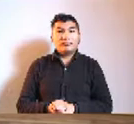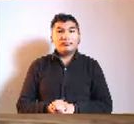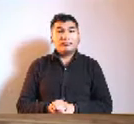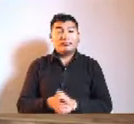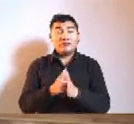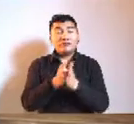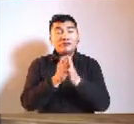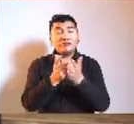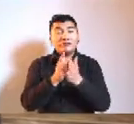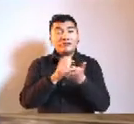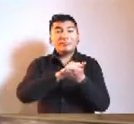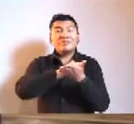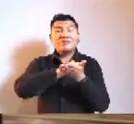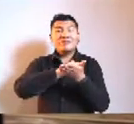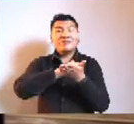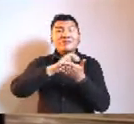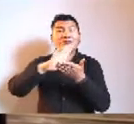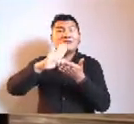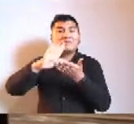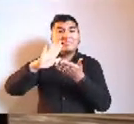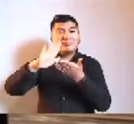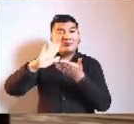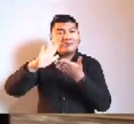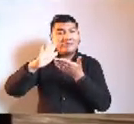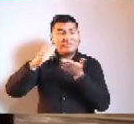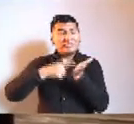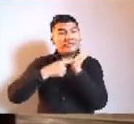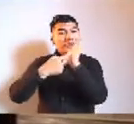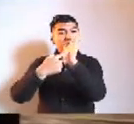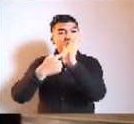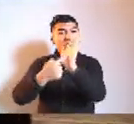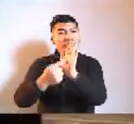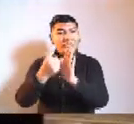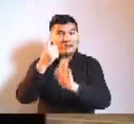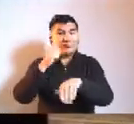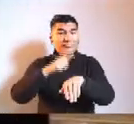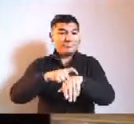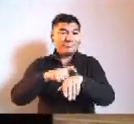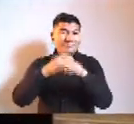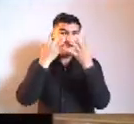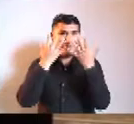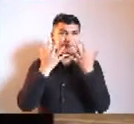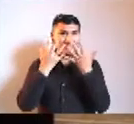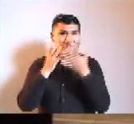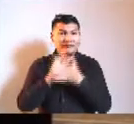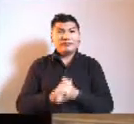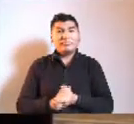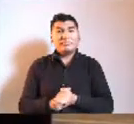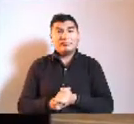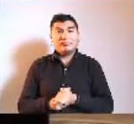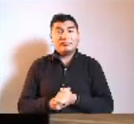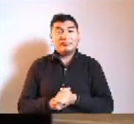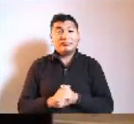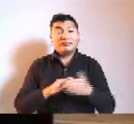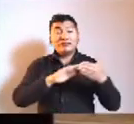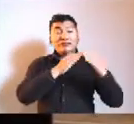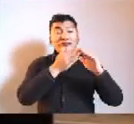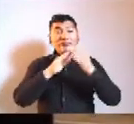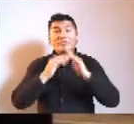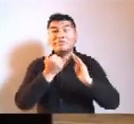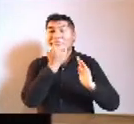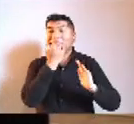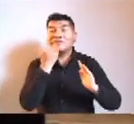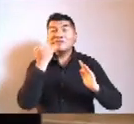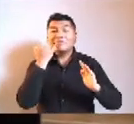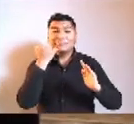El libro sagrado nos presenta un episodio muy triste. Al pueblo de